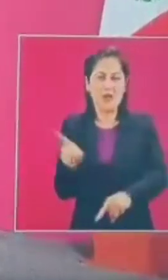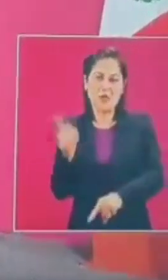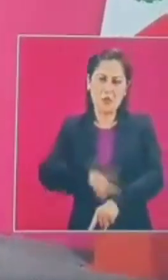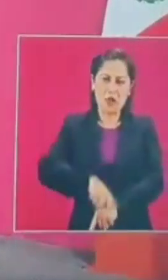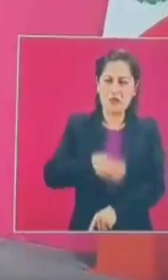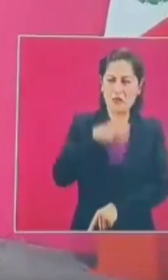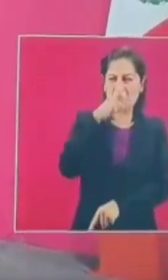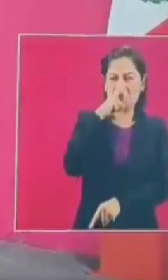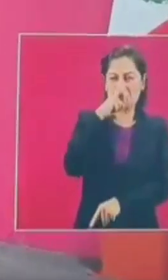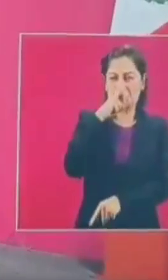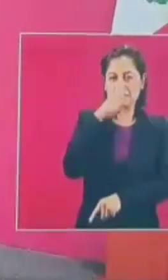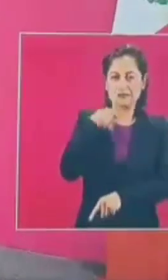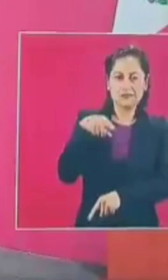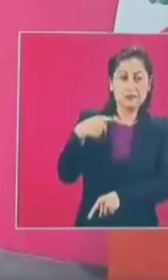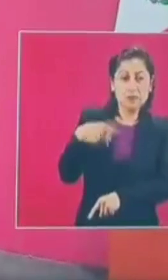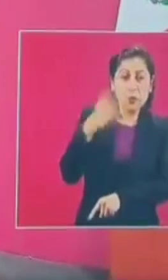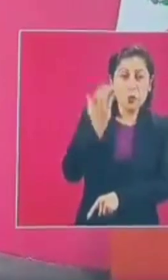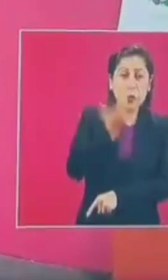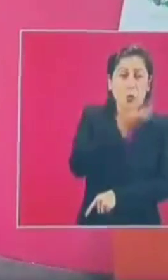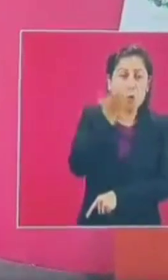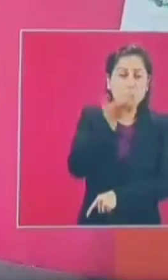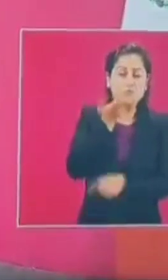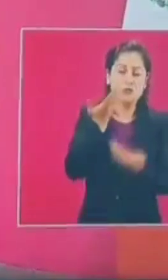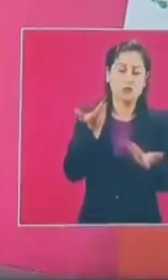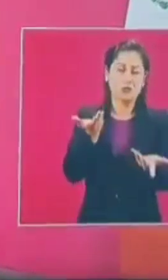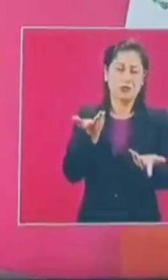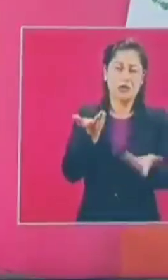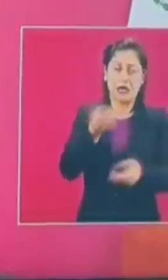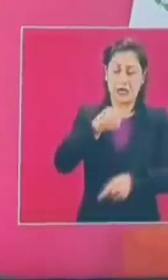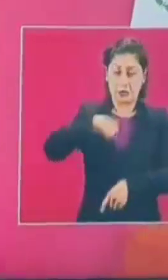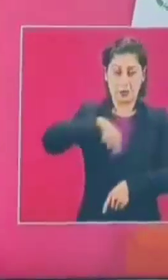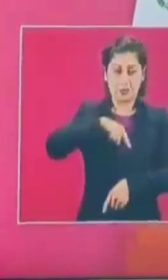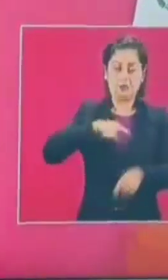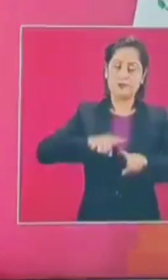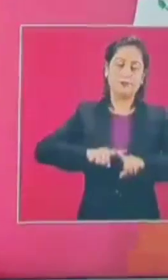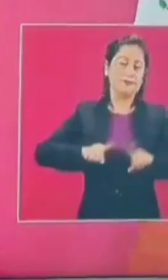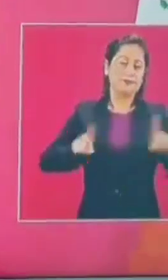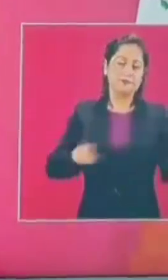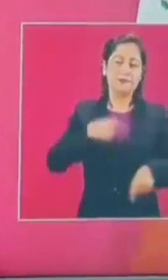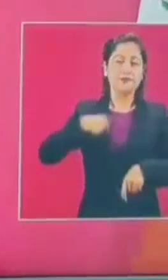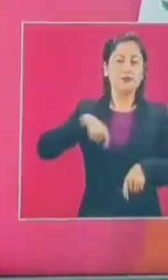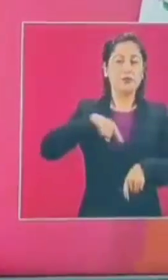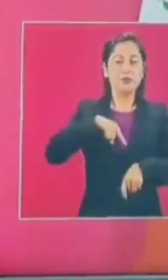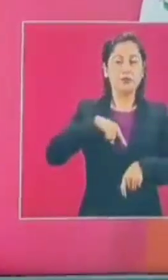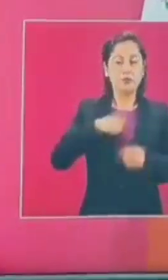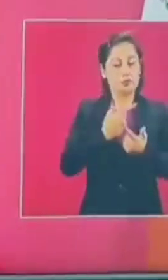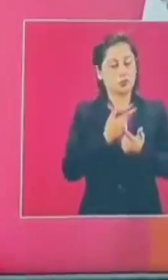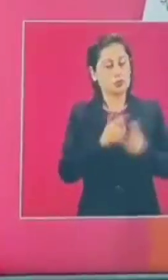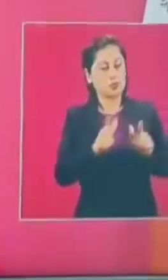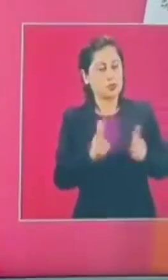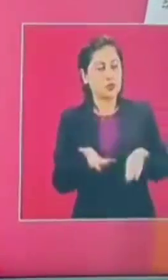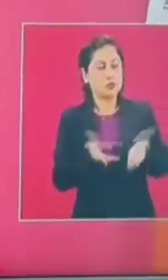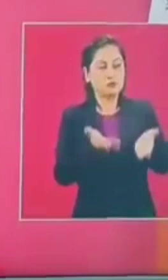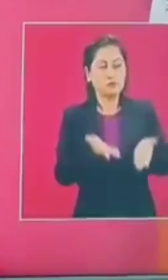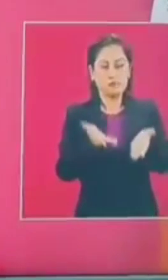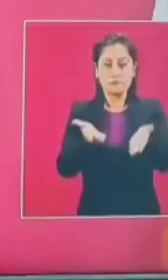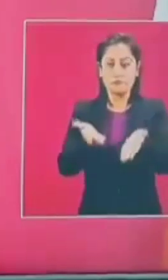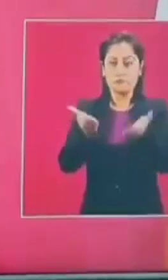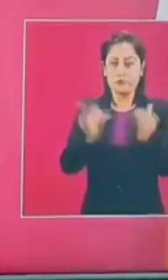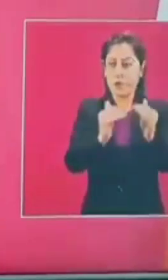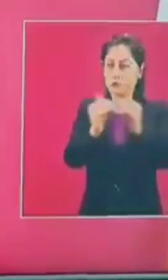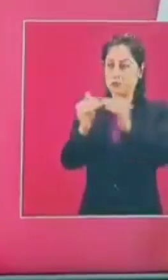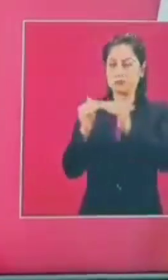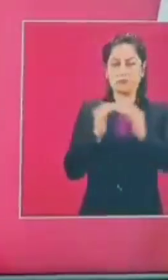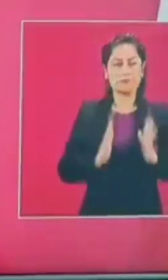nosotros son más partidarios de la libertad y de la democracia no